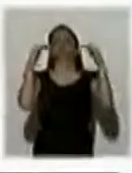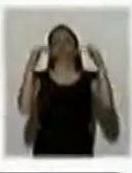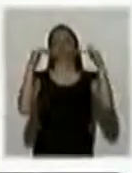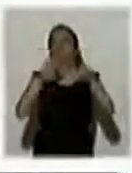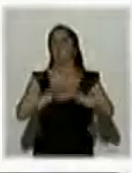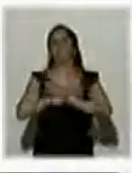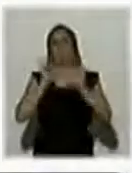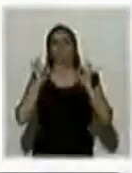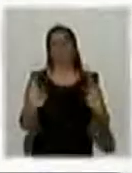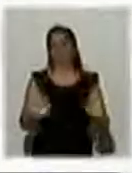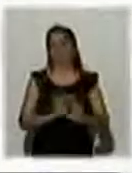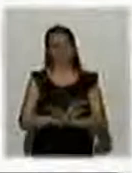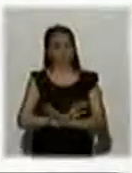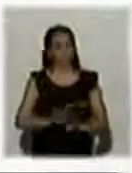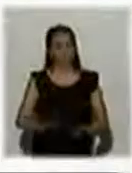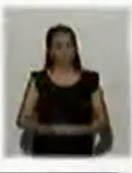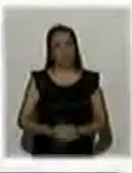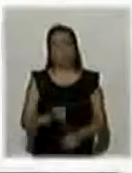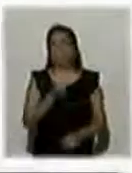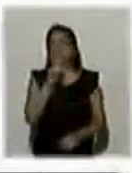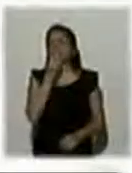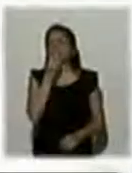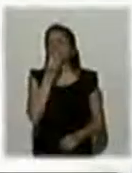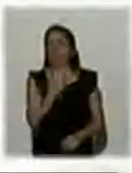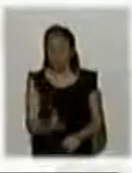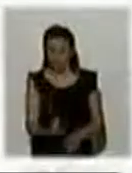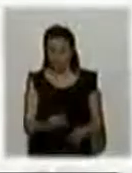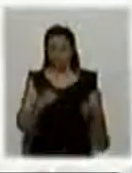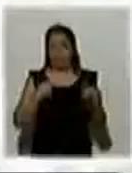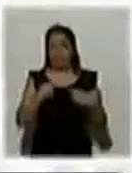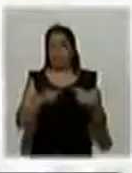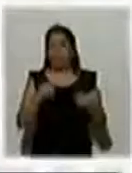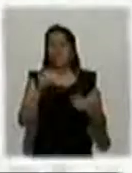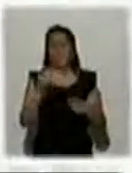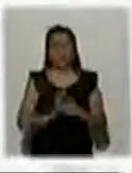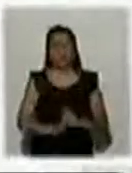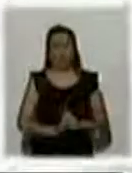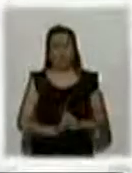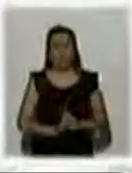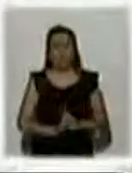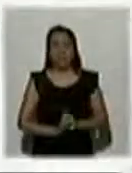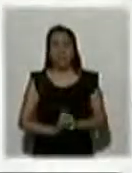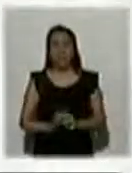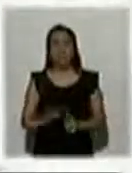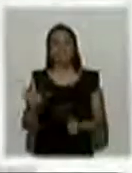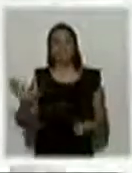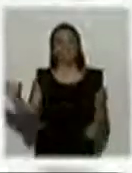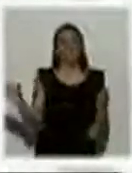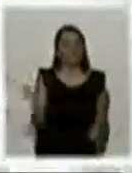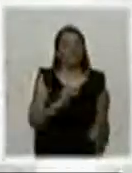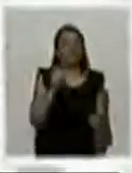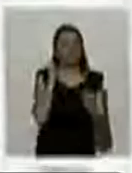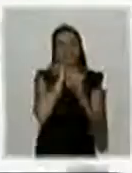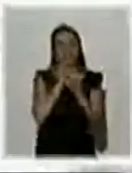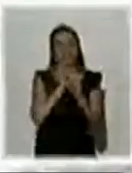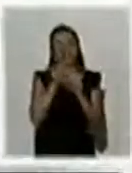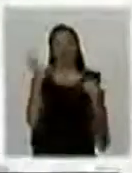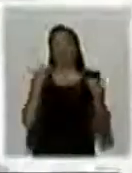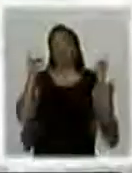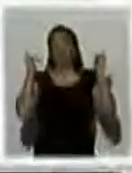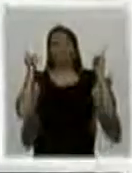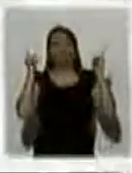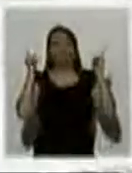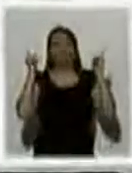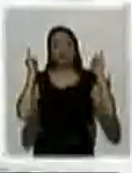económica es la que es capaz de dar trabajo a todos los chicos por año que se incorporan al mercado laboral. En